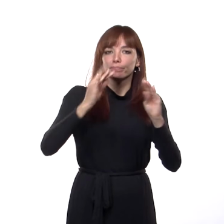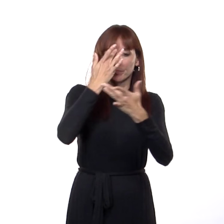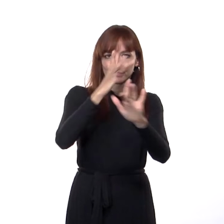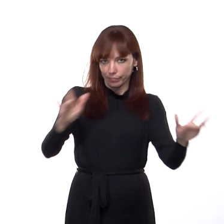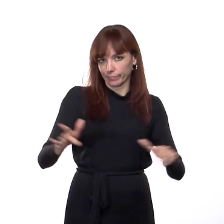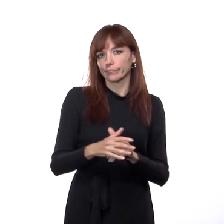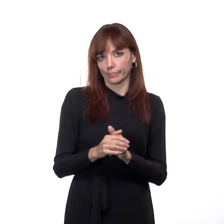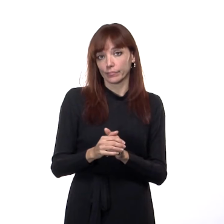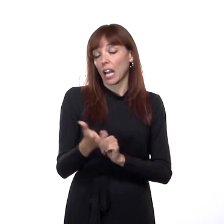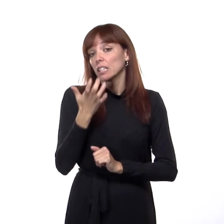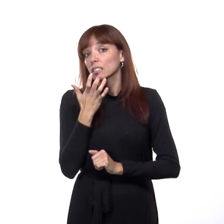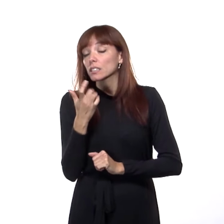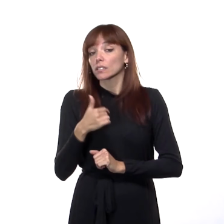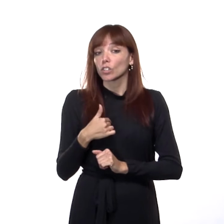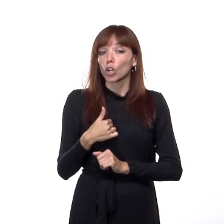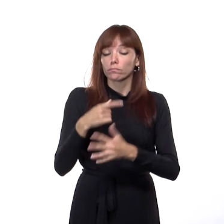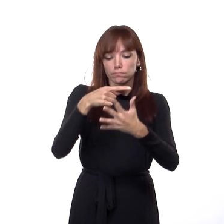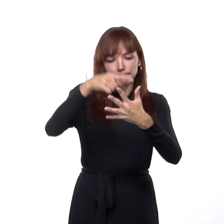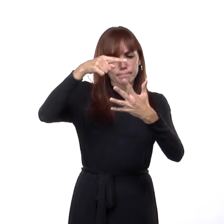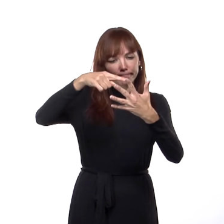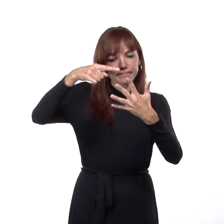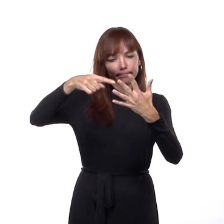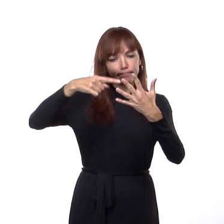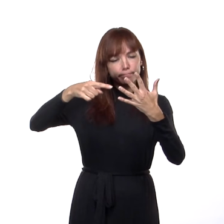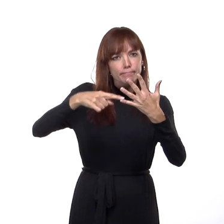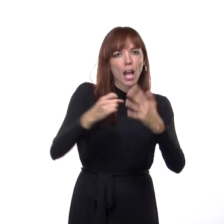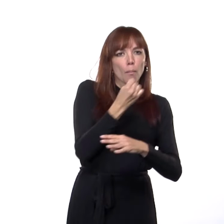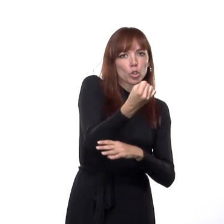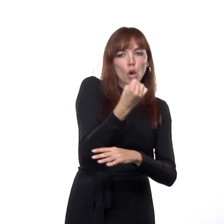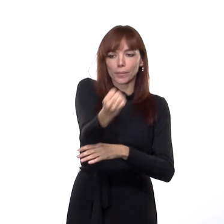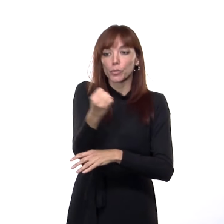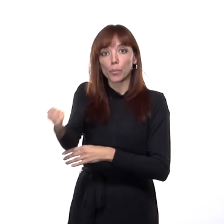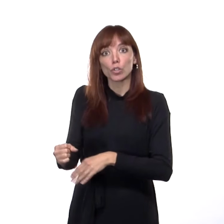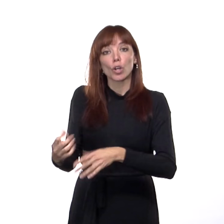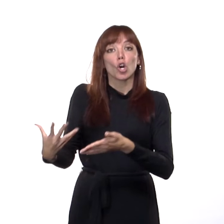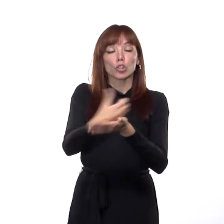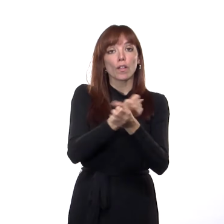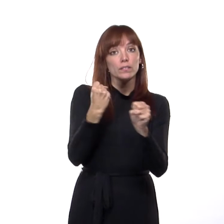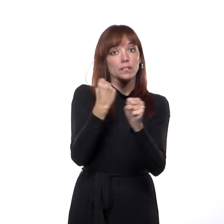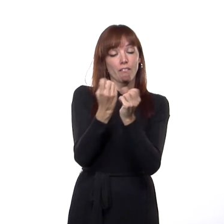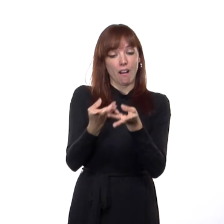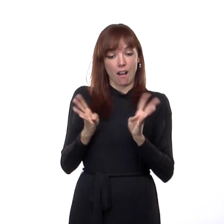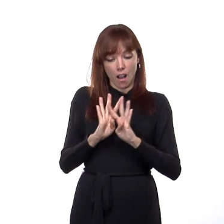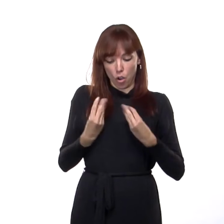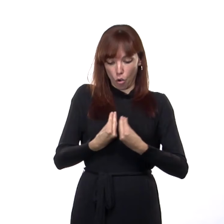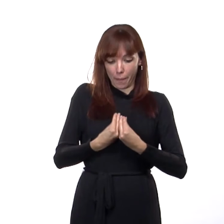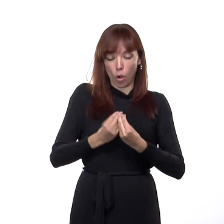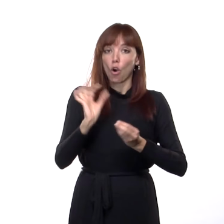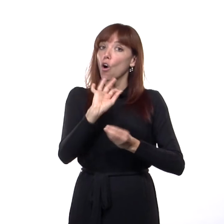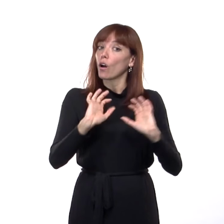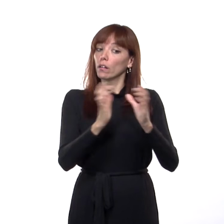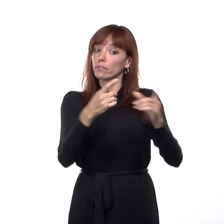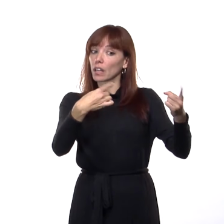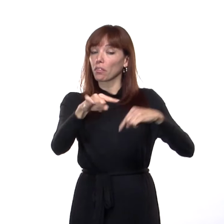es decir si yo refuerzo todos los pilares pero todas las personas que están trabajando conmigo o la dirección de la empresa no